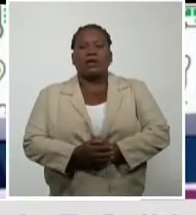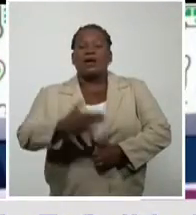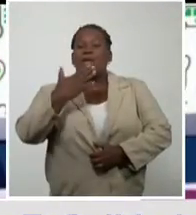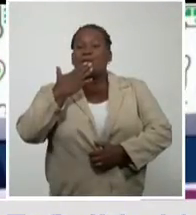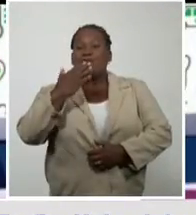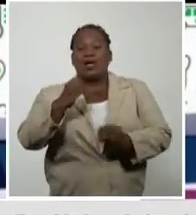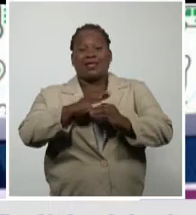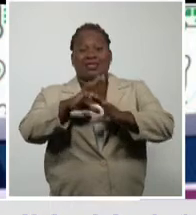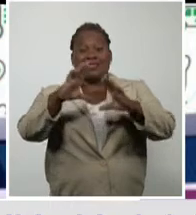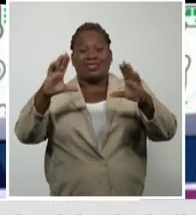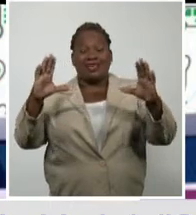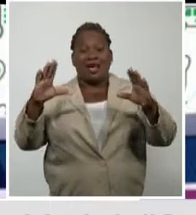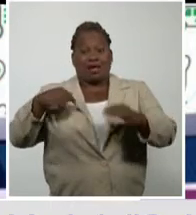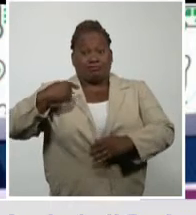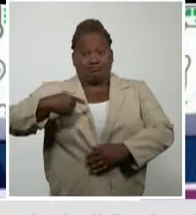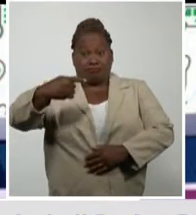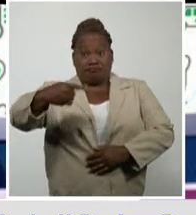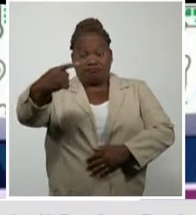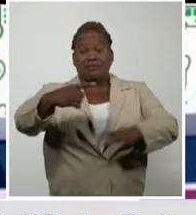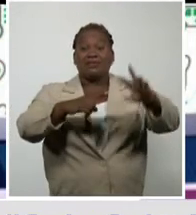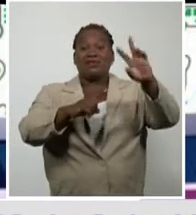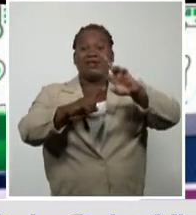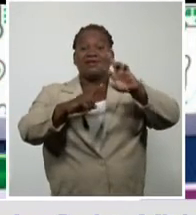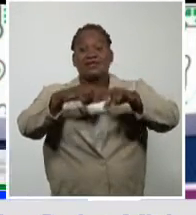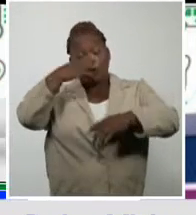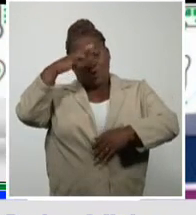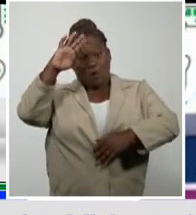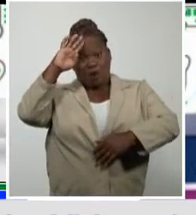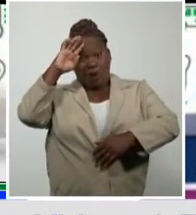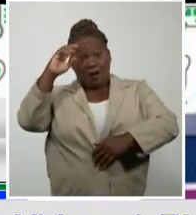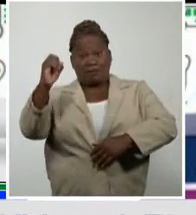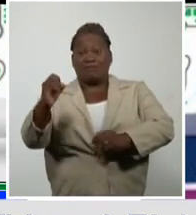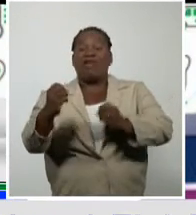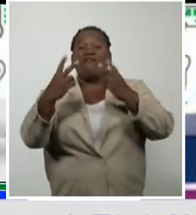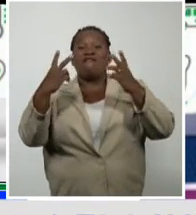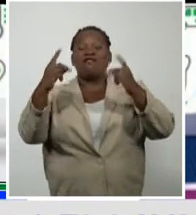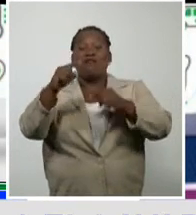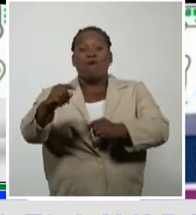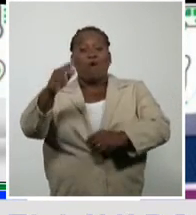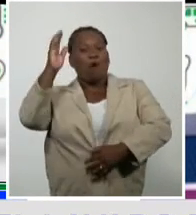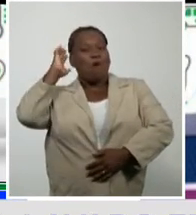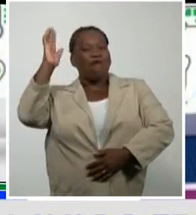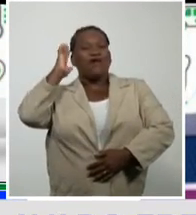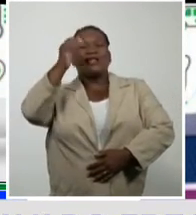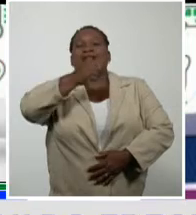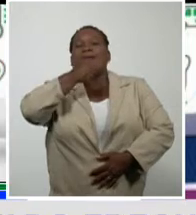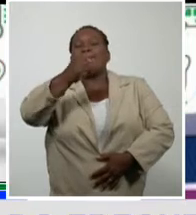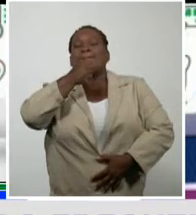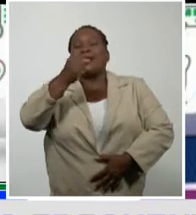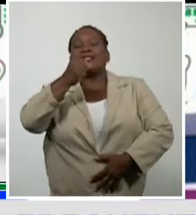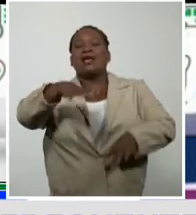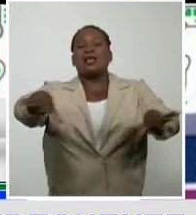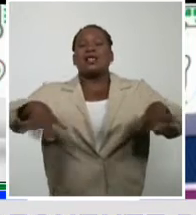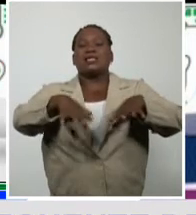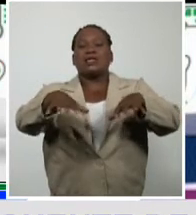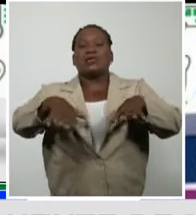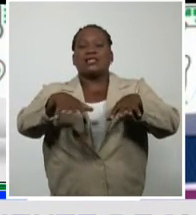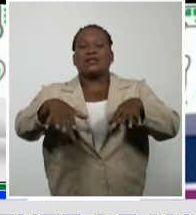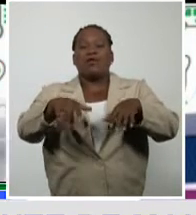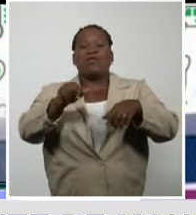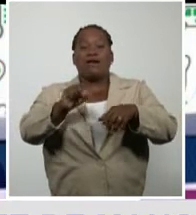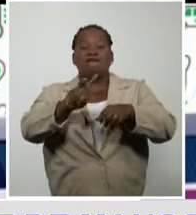buenos días. Como cada mañana, la televisión cubana transmite en vivo la conferencia de prensa sobre la actual situación epidemiológica en el país.